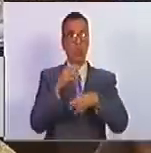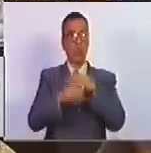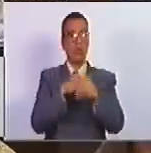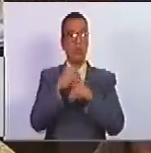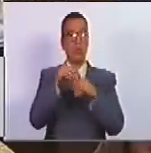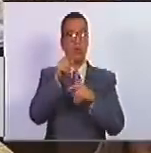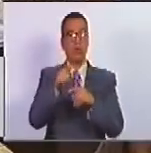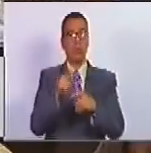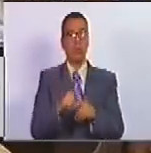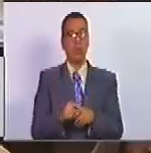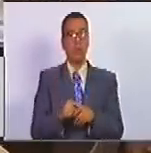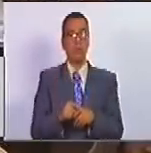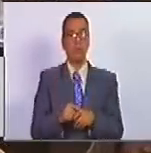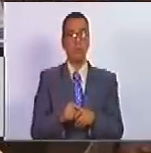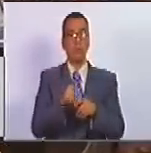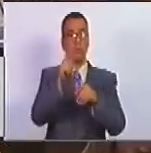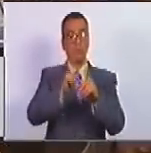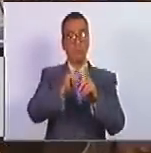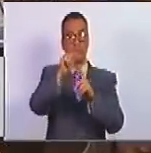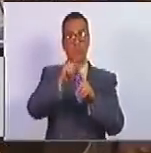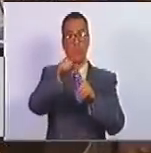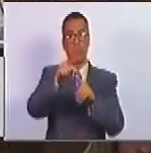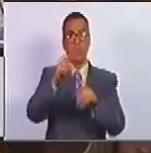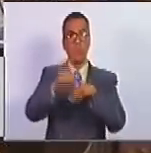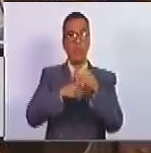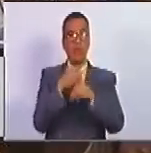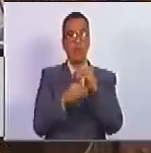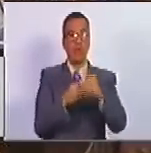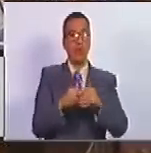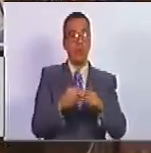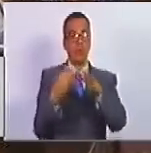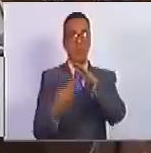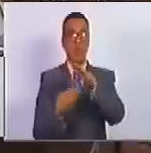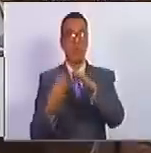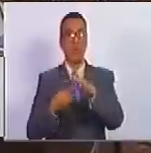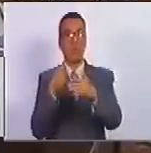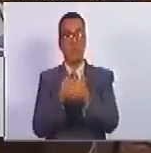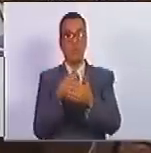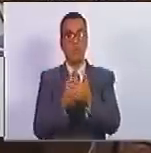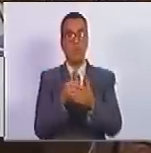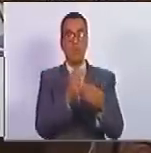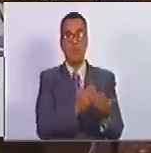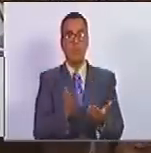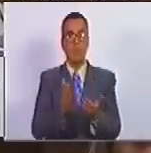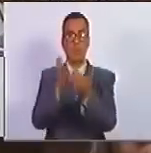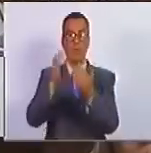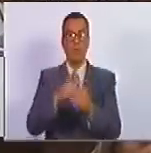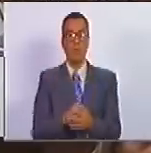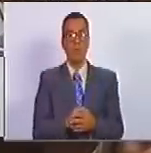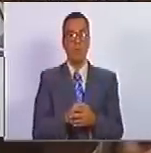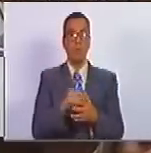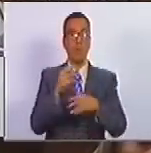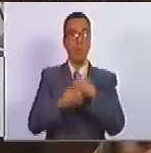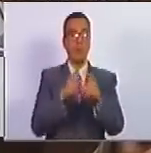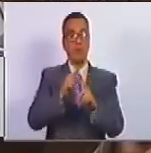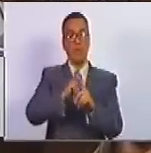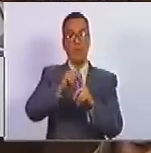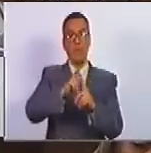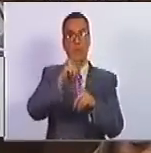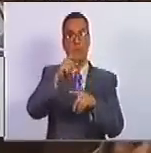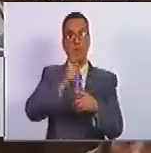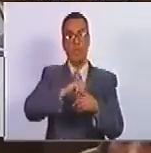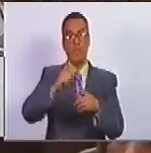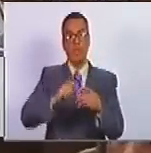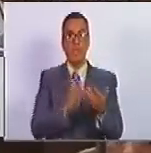referencia. Esta tasa deberá establecerse sobre la base de los costos reales del servicio y en función de las cantidades de